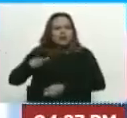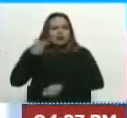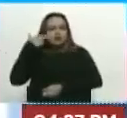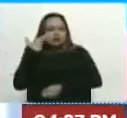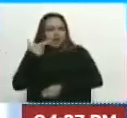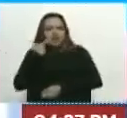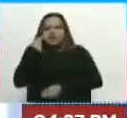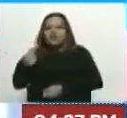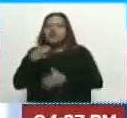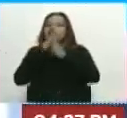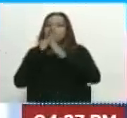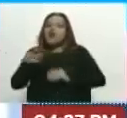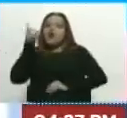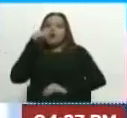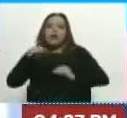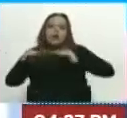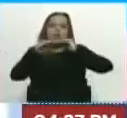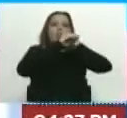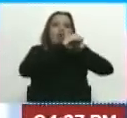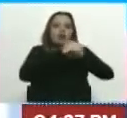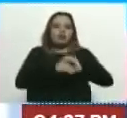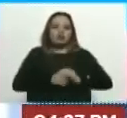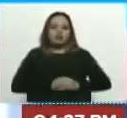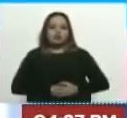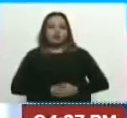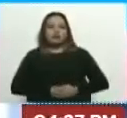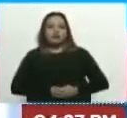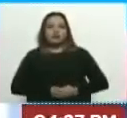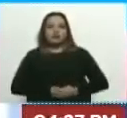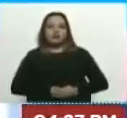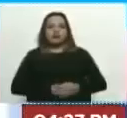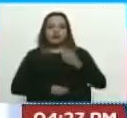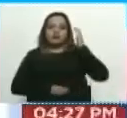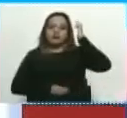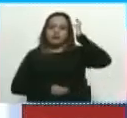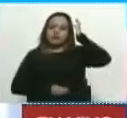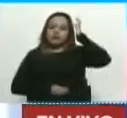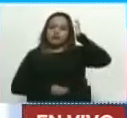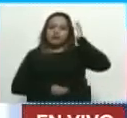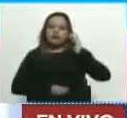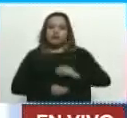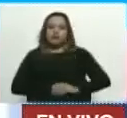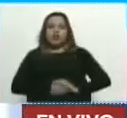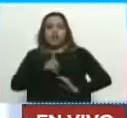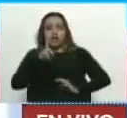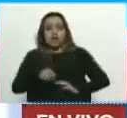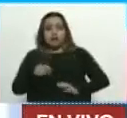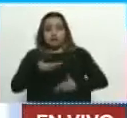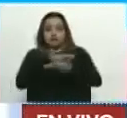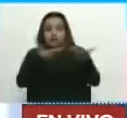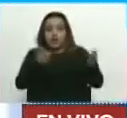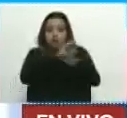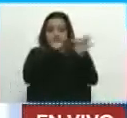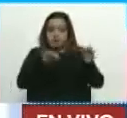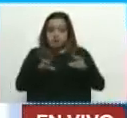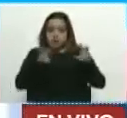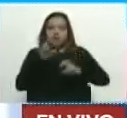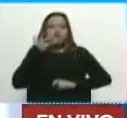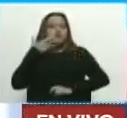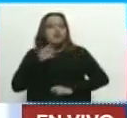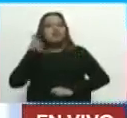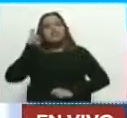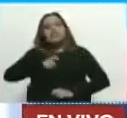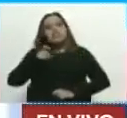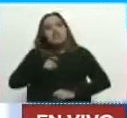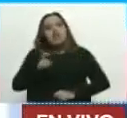que todos los hombres son iguales, ¿no? Y que aportaba, por ejemplo, elementos nuevos, como por ejemplo la necesidad